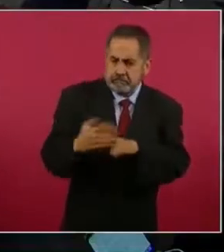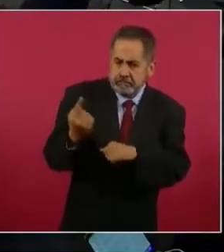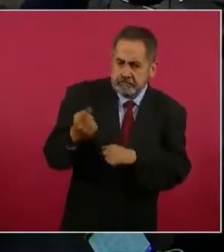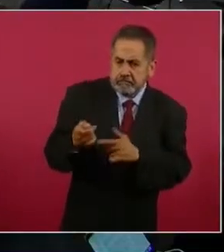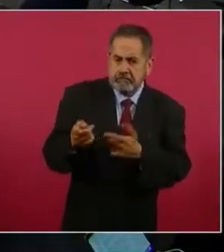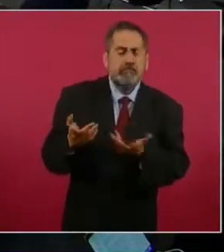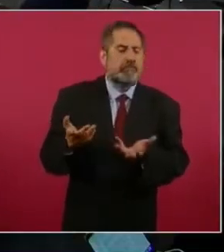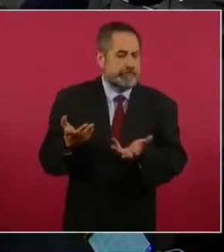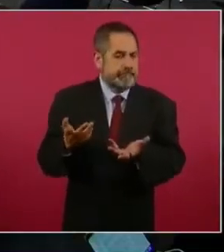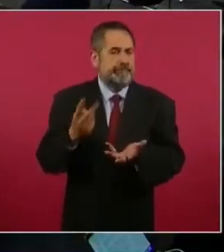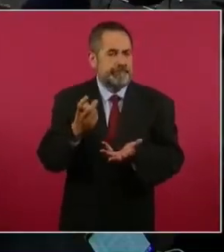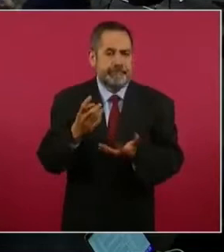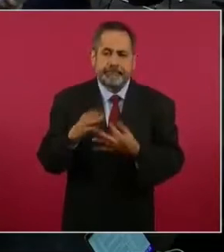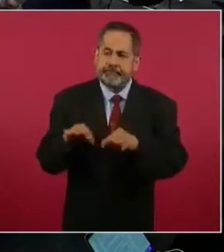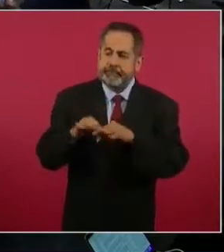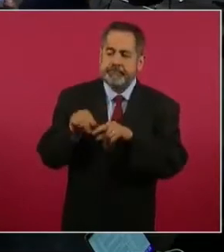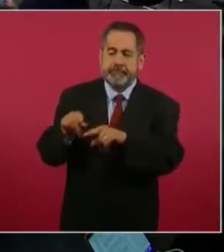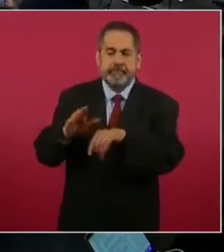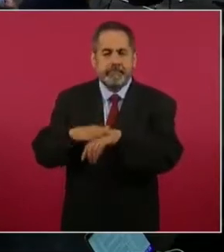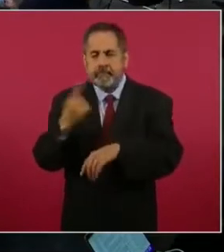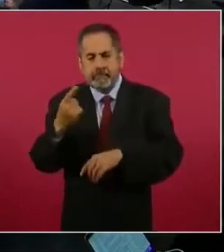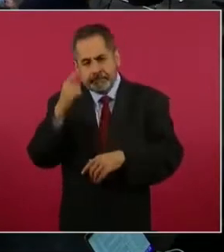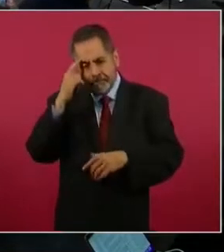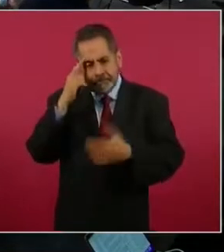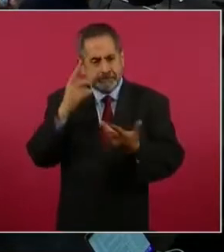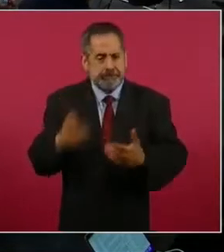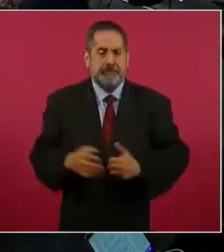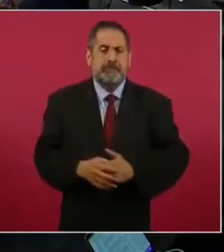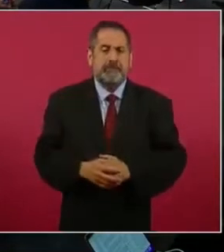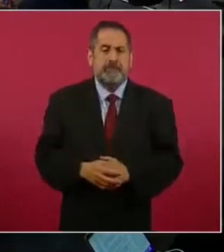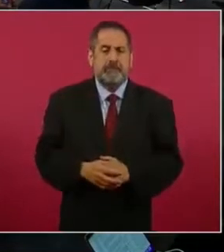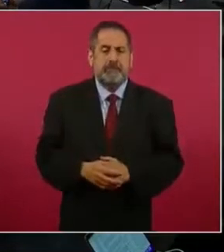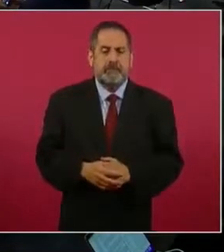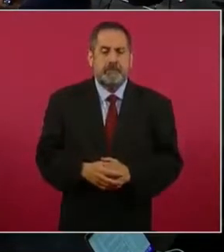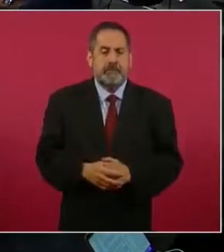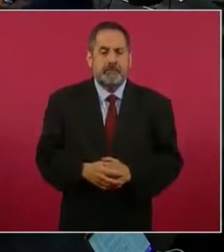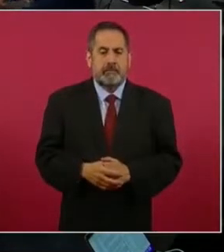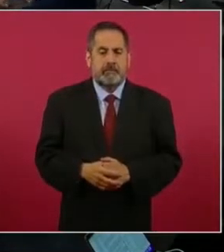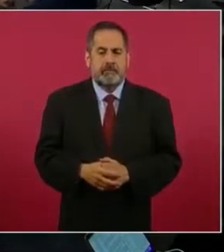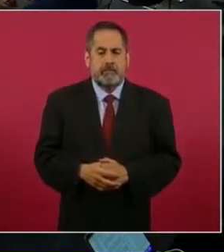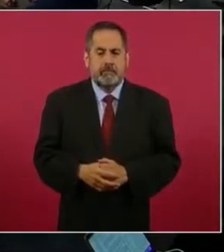se llega a esos extremos? Presidente, en un segundo plano.